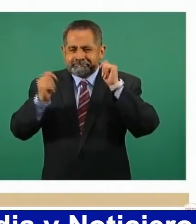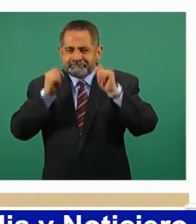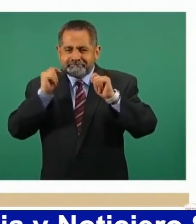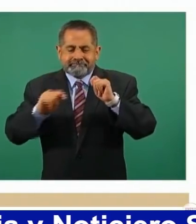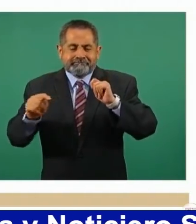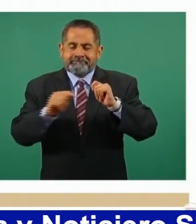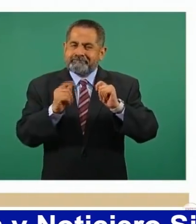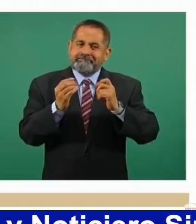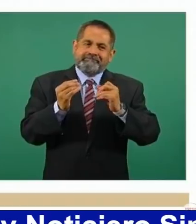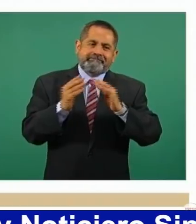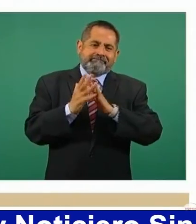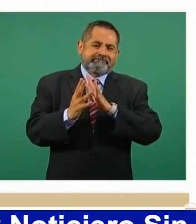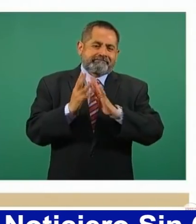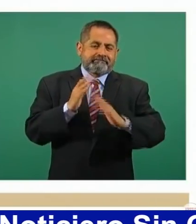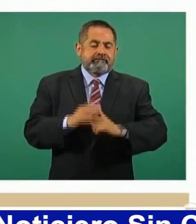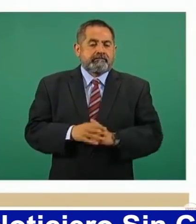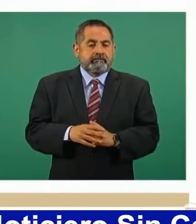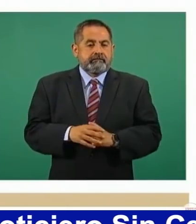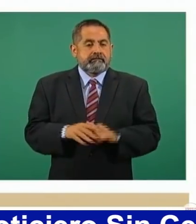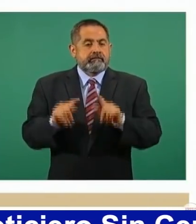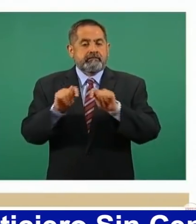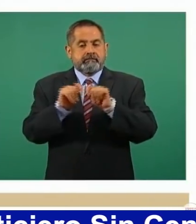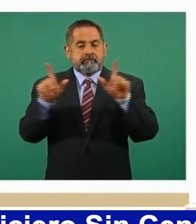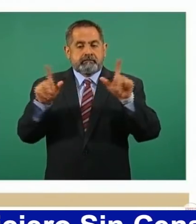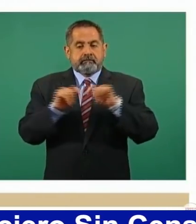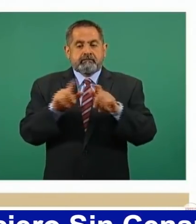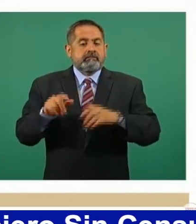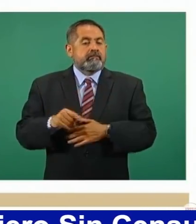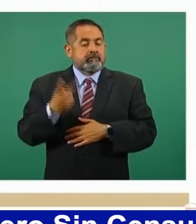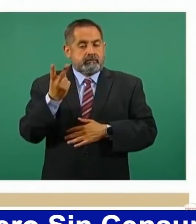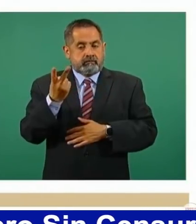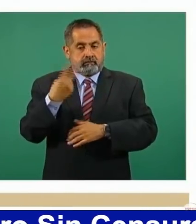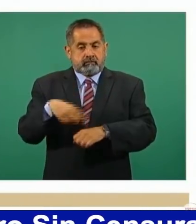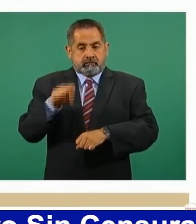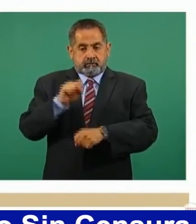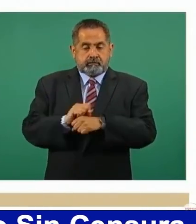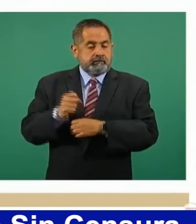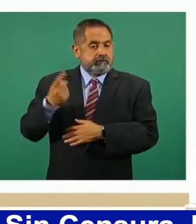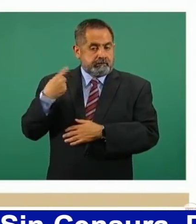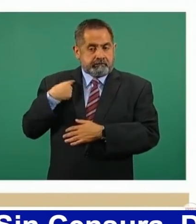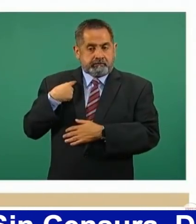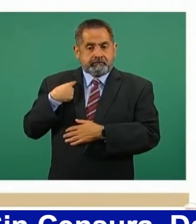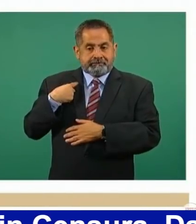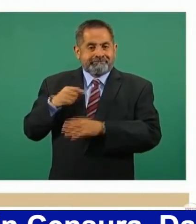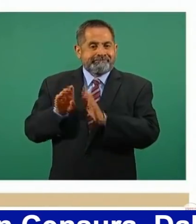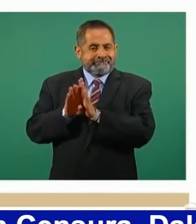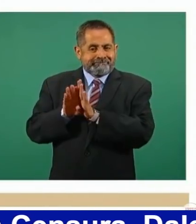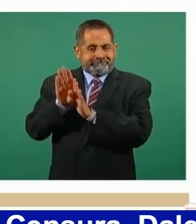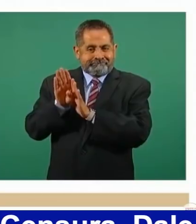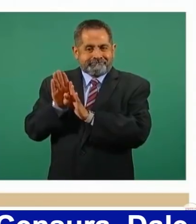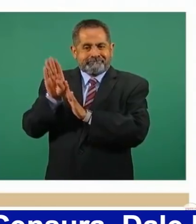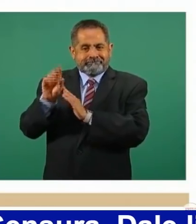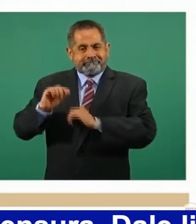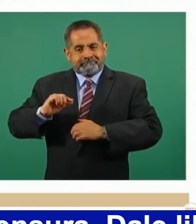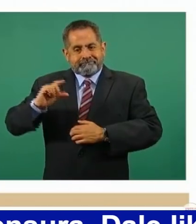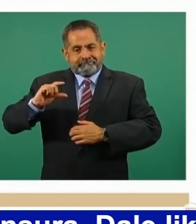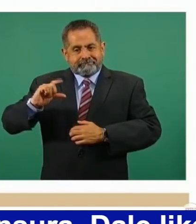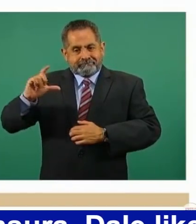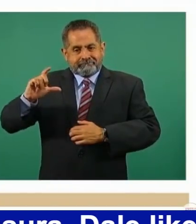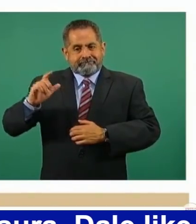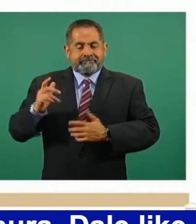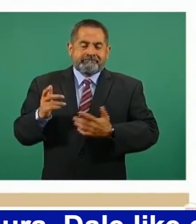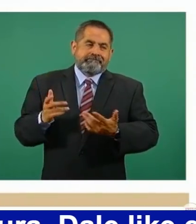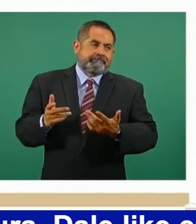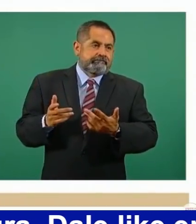La siguiente. Tlaxcala finalmente tiene 2 semanas, en la más reciente hay un incremento aún mayor y aunque es un